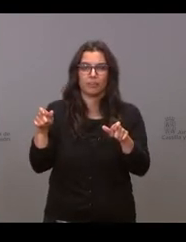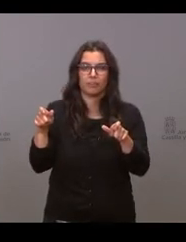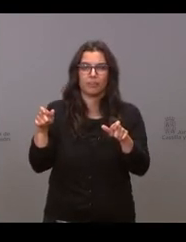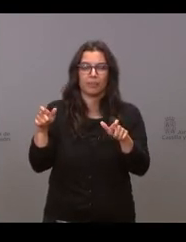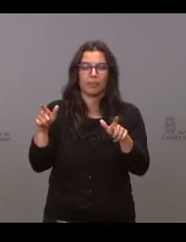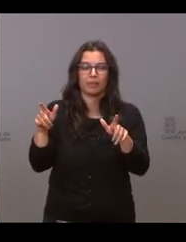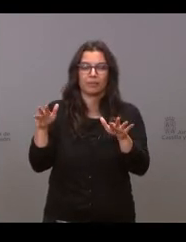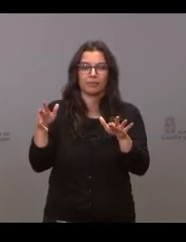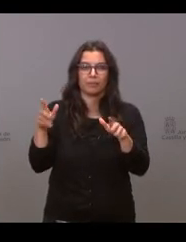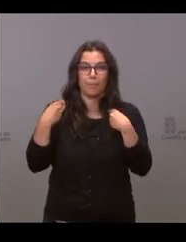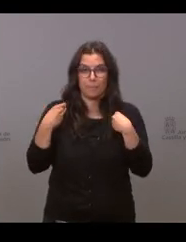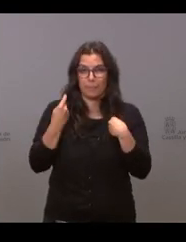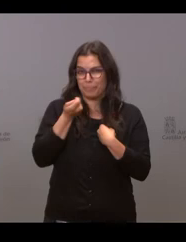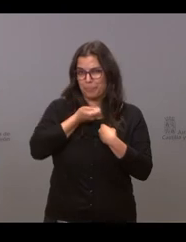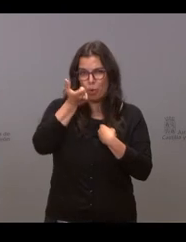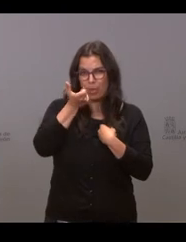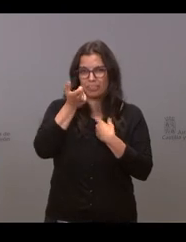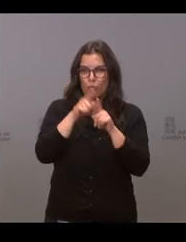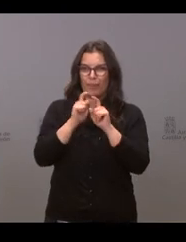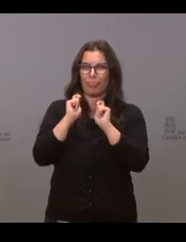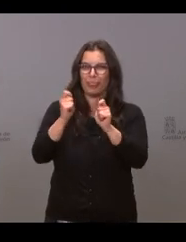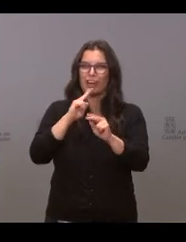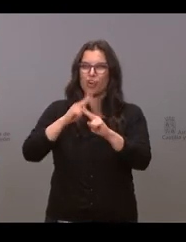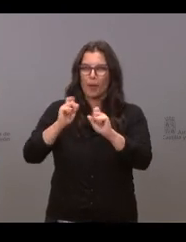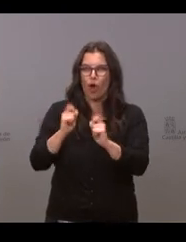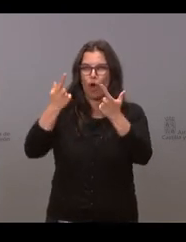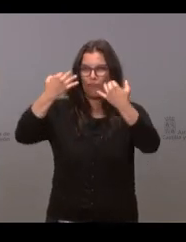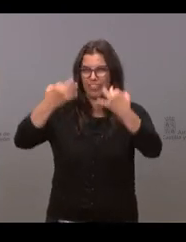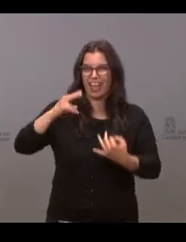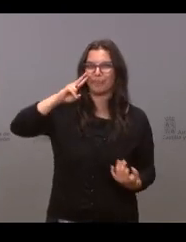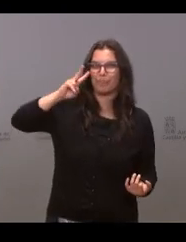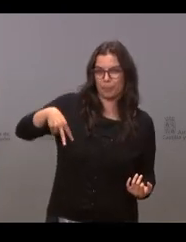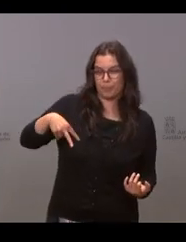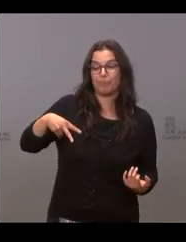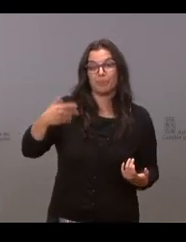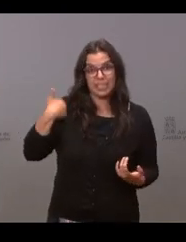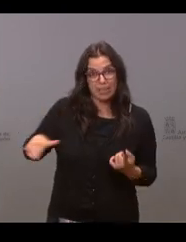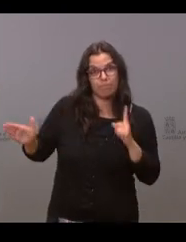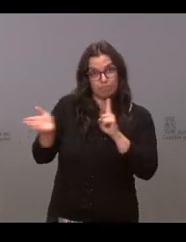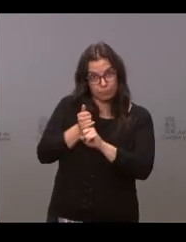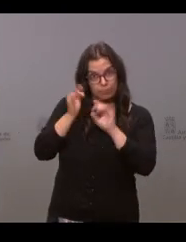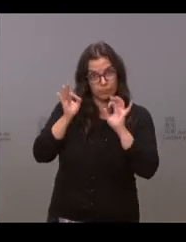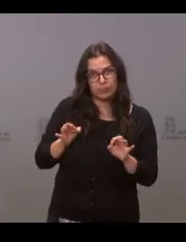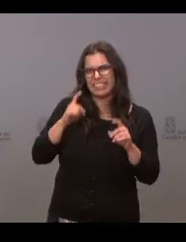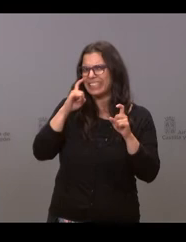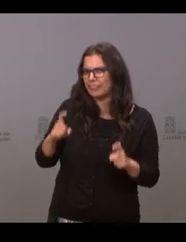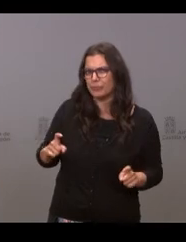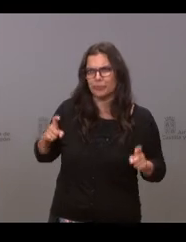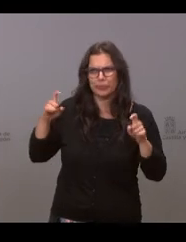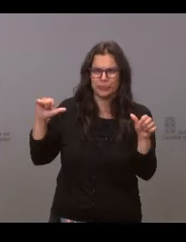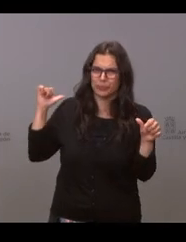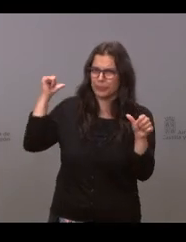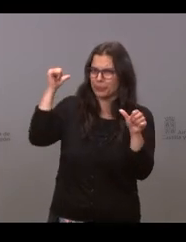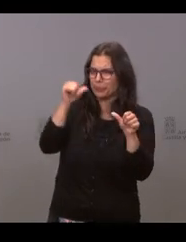altamente pobladas no y eso se consiguió un esfuerzo titánico